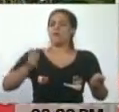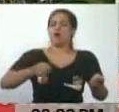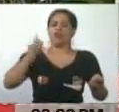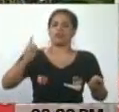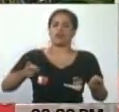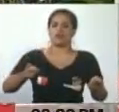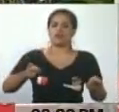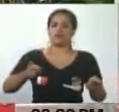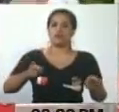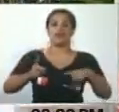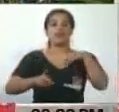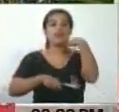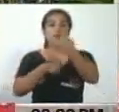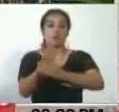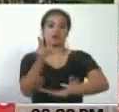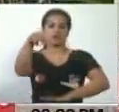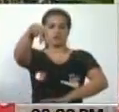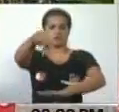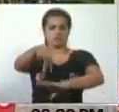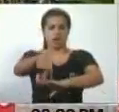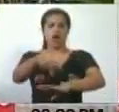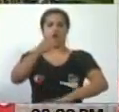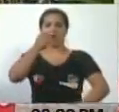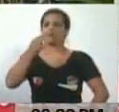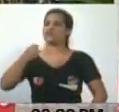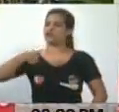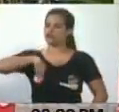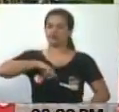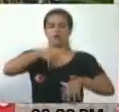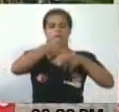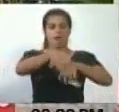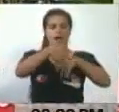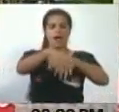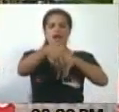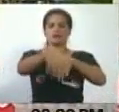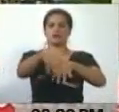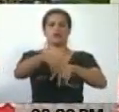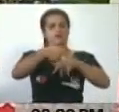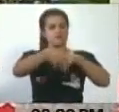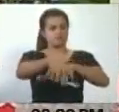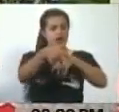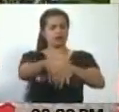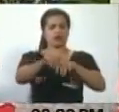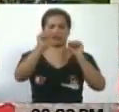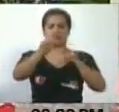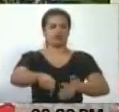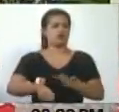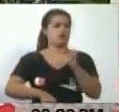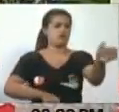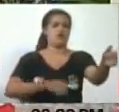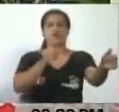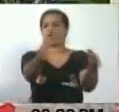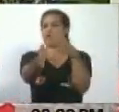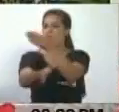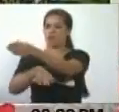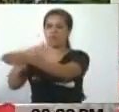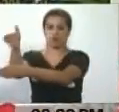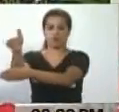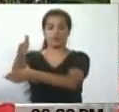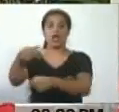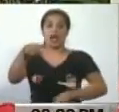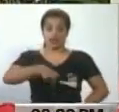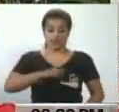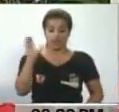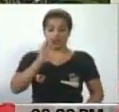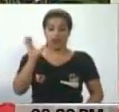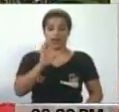a marchar no sé cuántas ciudades, que van a tomar cena y no sé qué cosa, y el señor se para y dice, y en Caracas, usted a las 12 del mediodía, donde